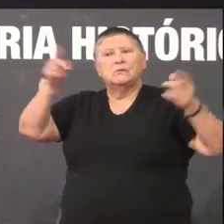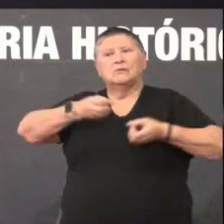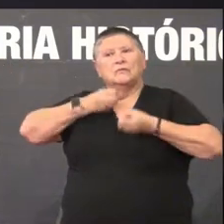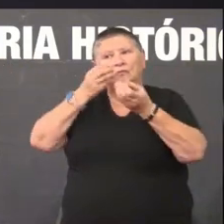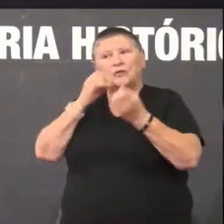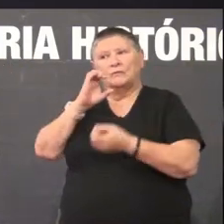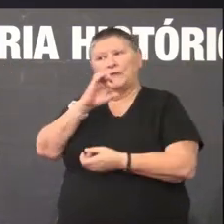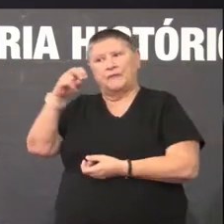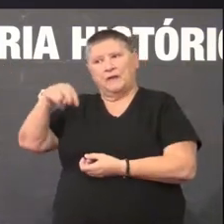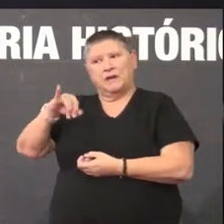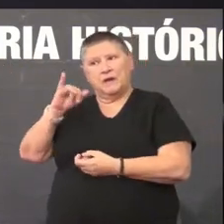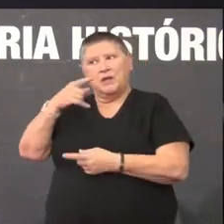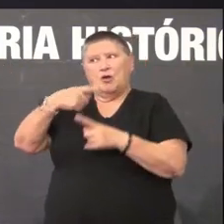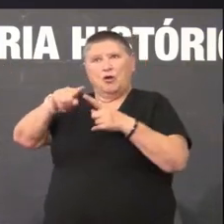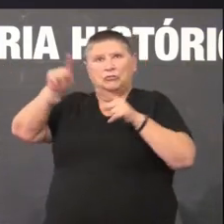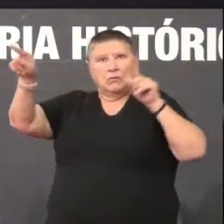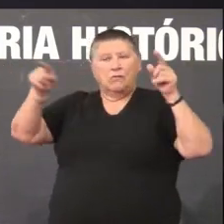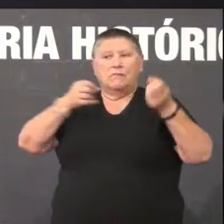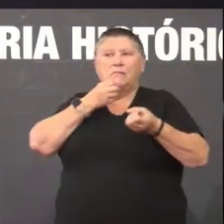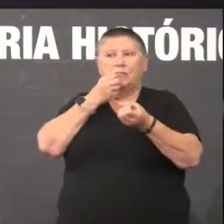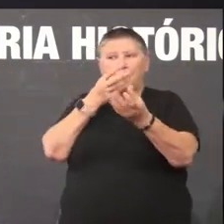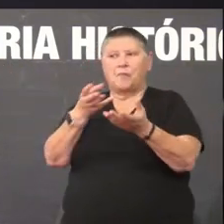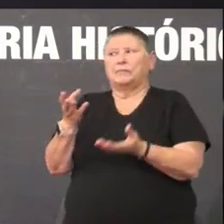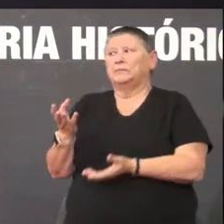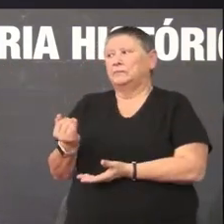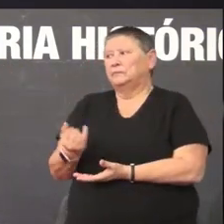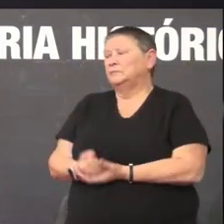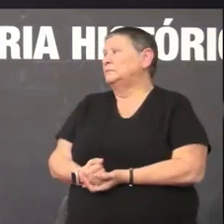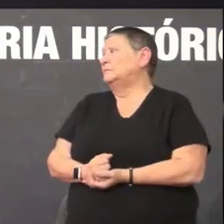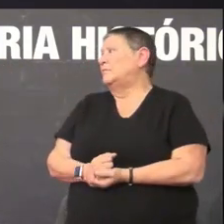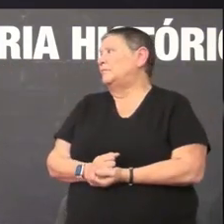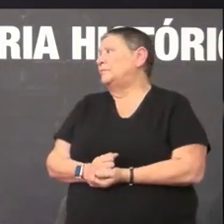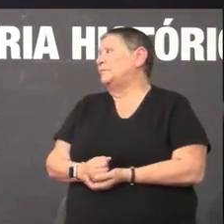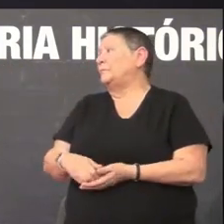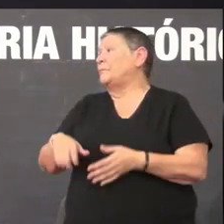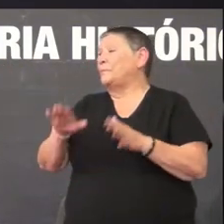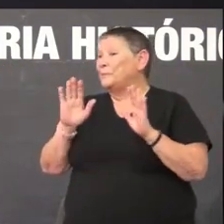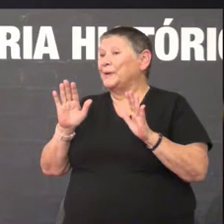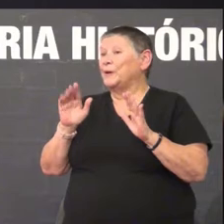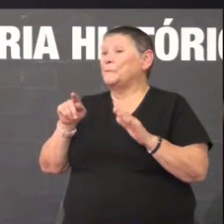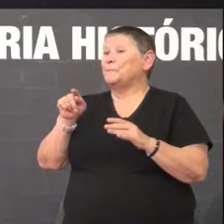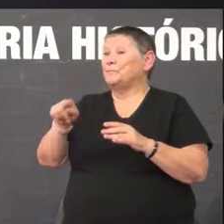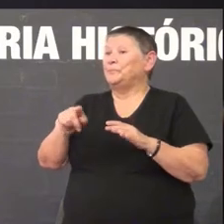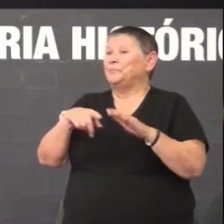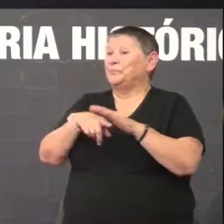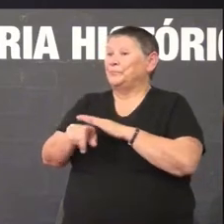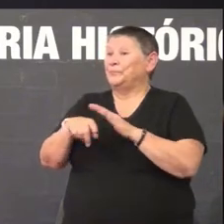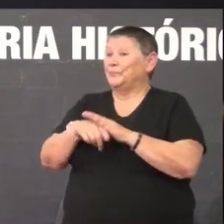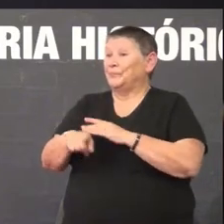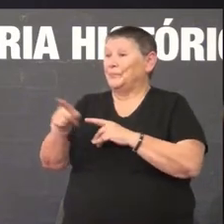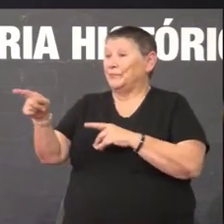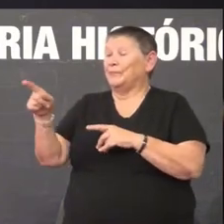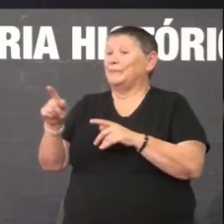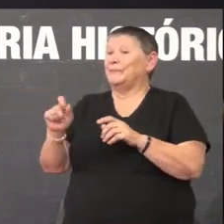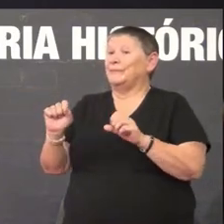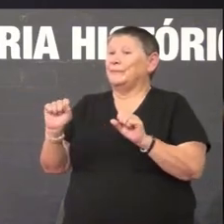que ocurren, pero no... no eso. Con lo cual, digamos que esta operación, que es la operación de salvar a la